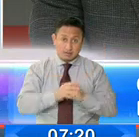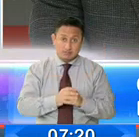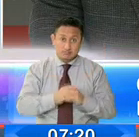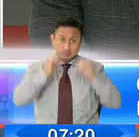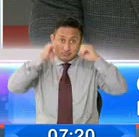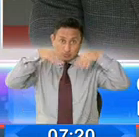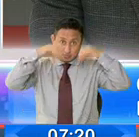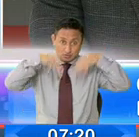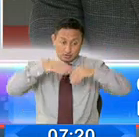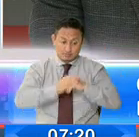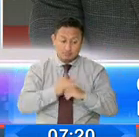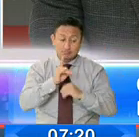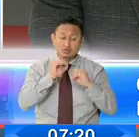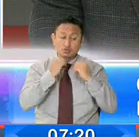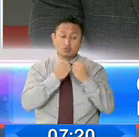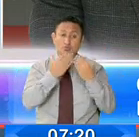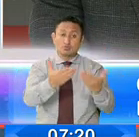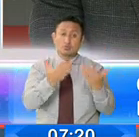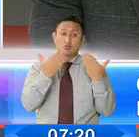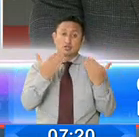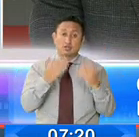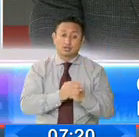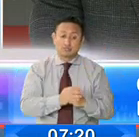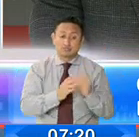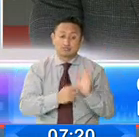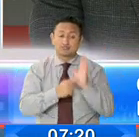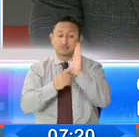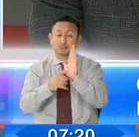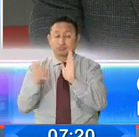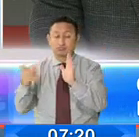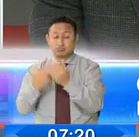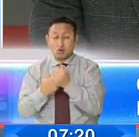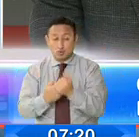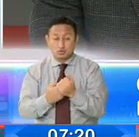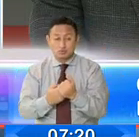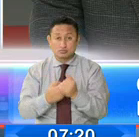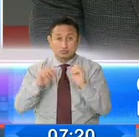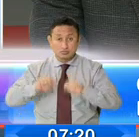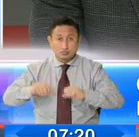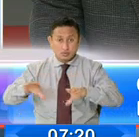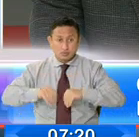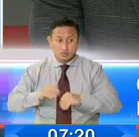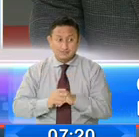la organización política su recurso y fue admitido